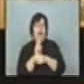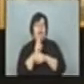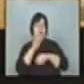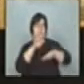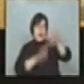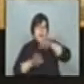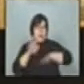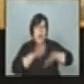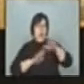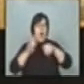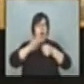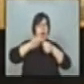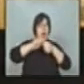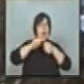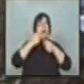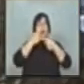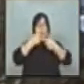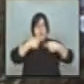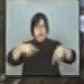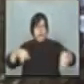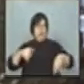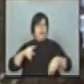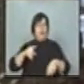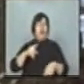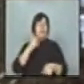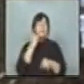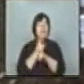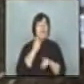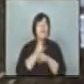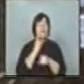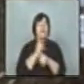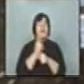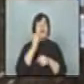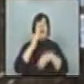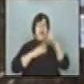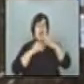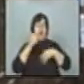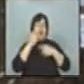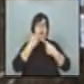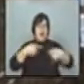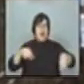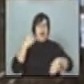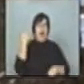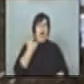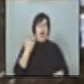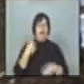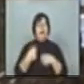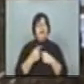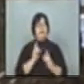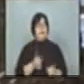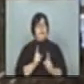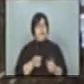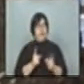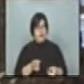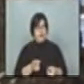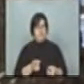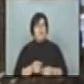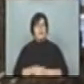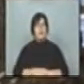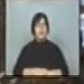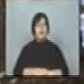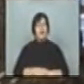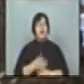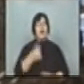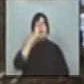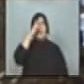restaurarlo. Y también lo que pasa muchas veces es que las alturas, las ubicaciones de estos ornamentos no es de